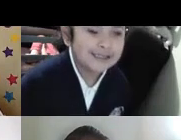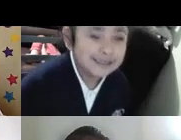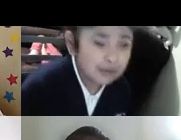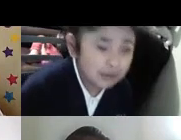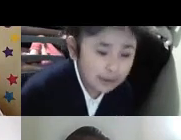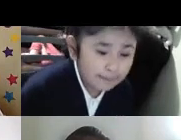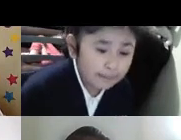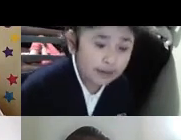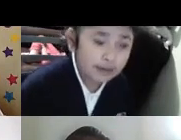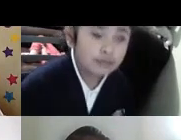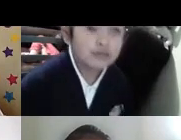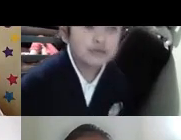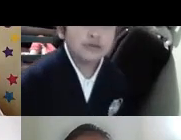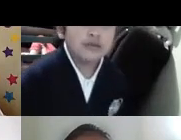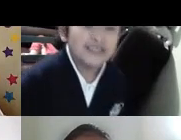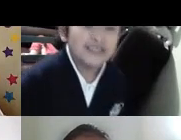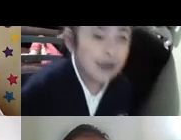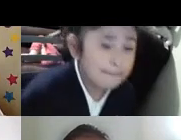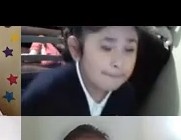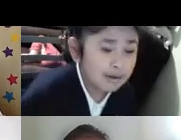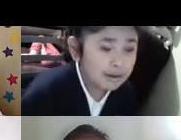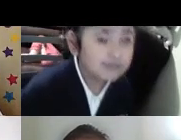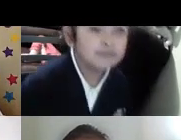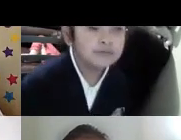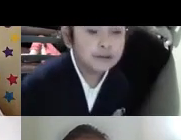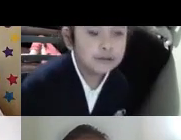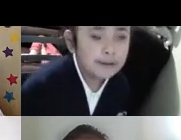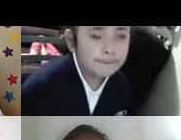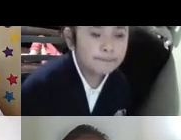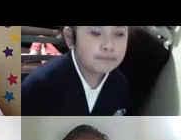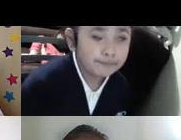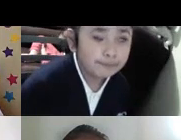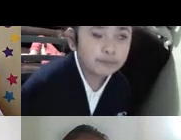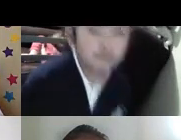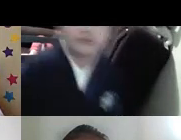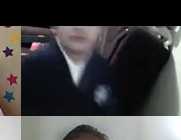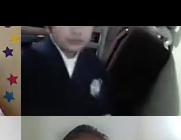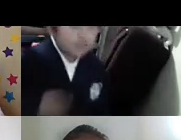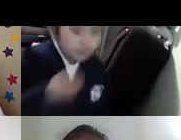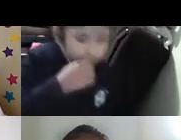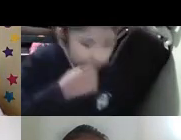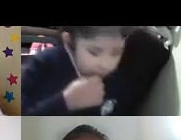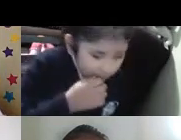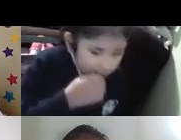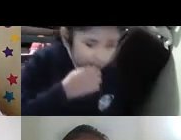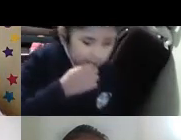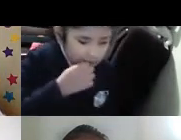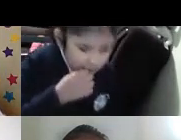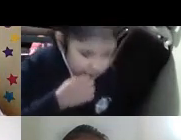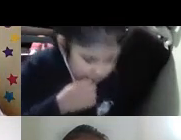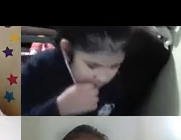estudiar arte. Le gustaba dibujar, pintar. Y estuvo aprendiendo